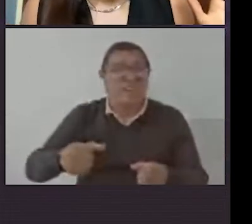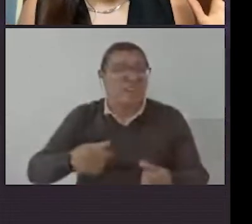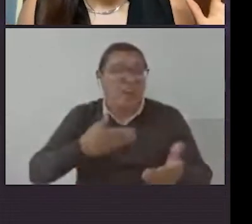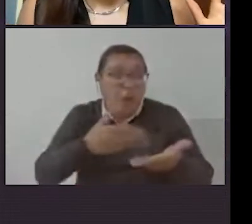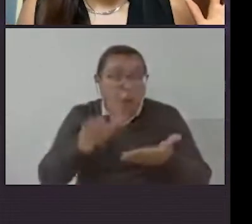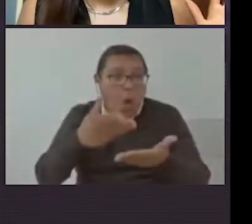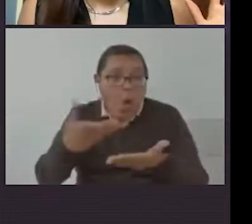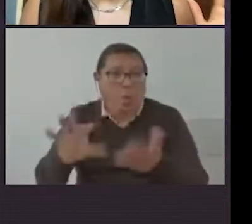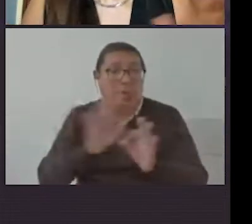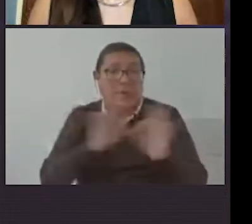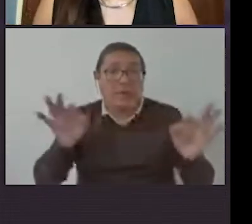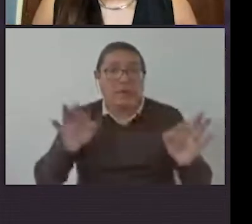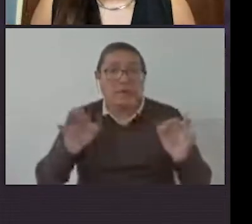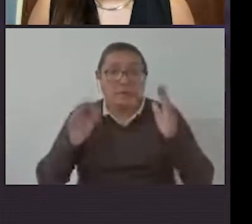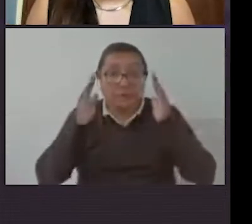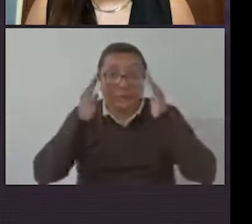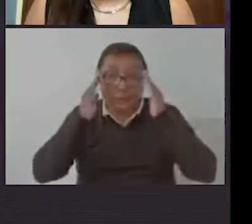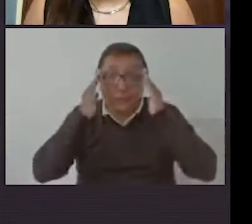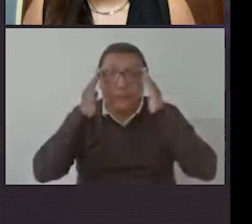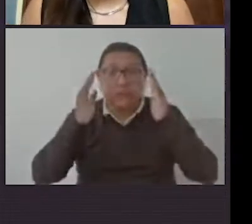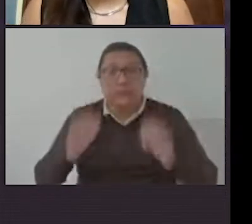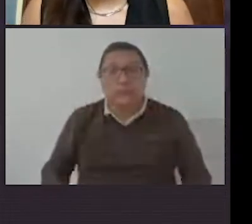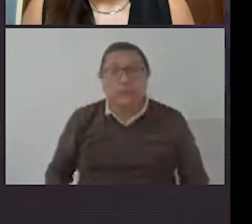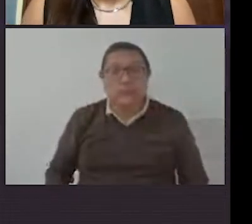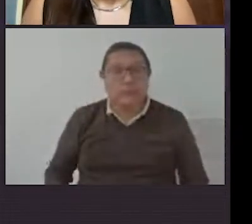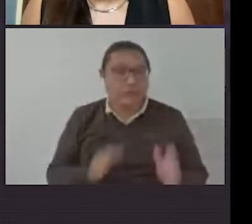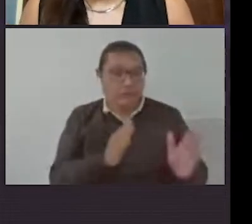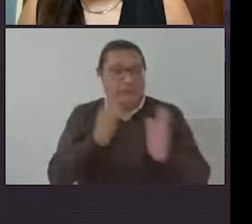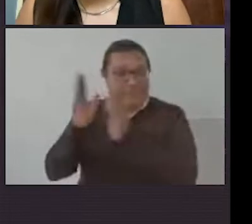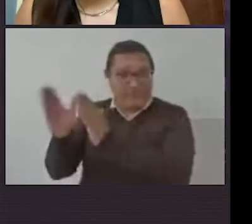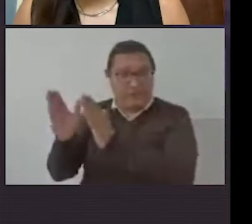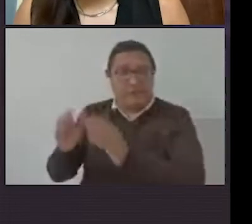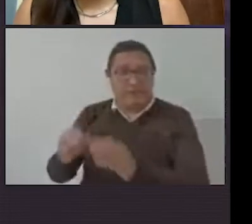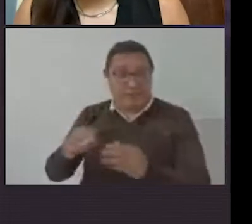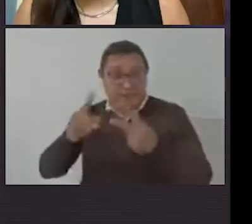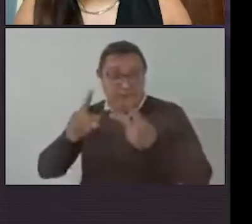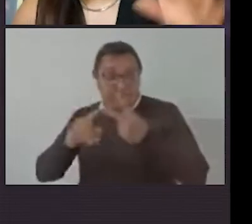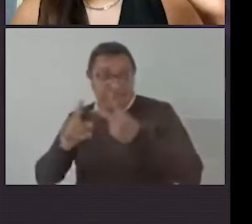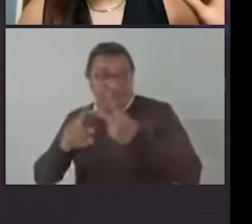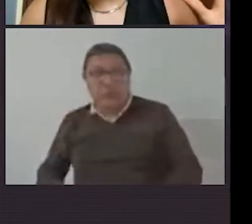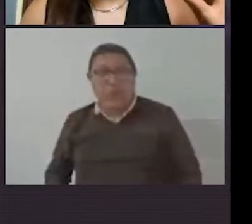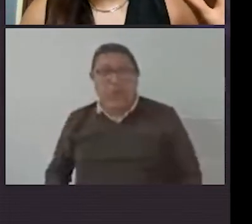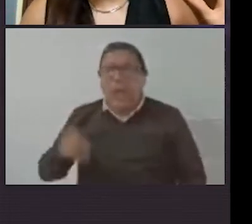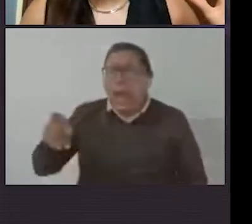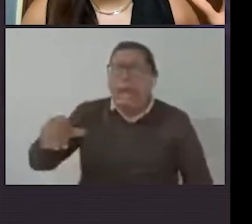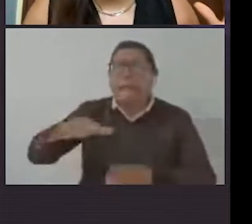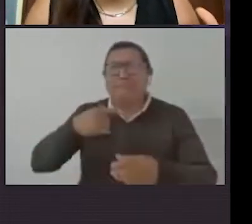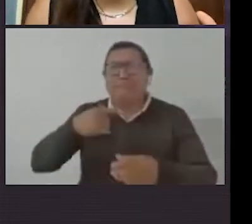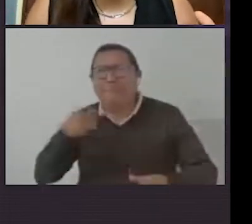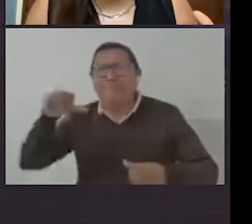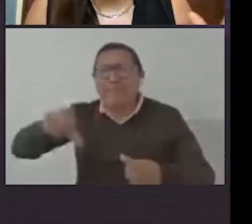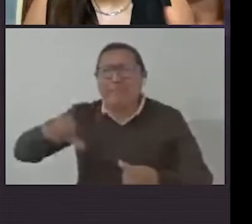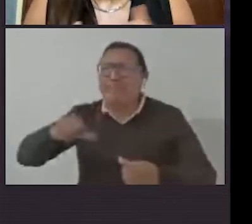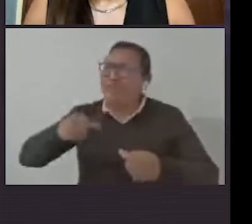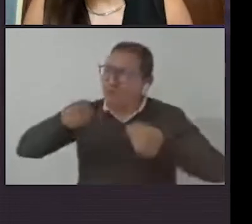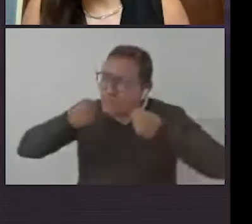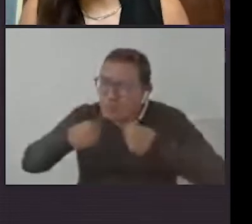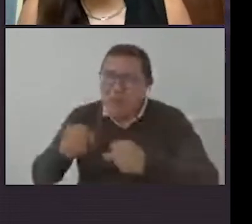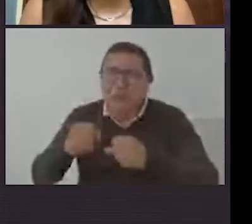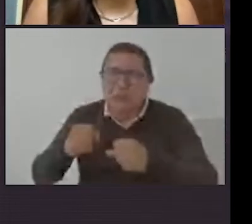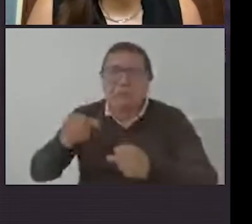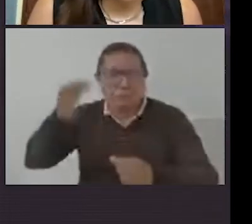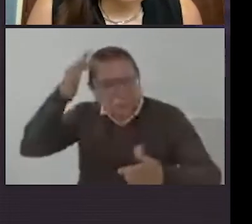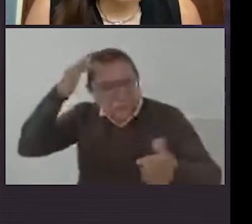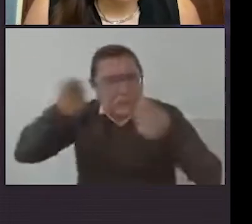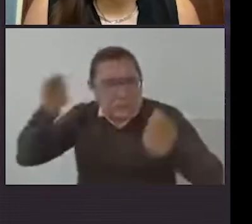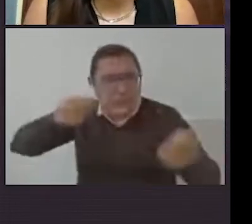está yendo mal tal vez, pero es momento de crear estrategias, encontré financiamiento, encontraré el tiempo y el financiamiento. ¿Cómo lo